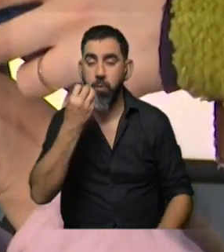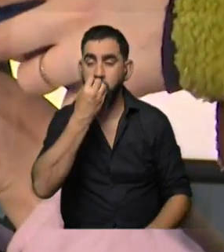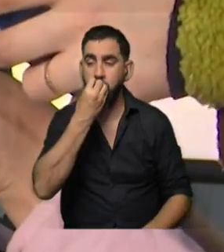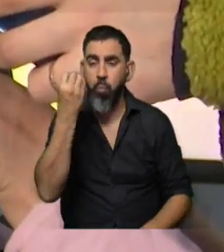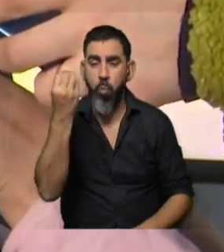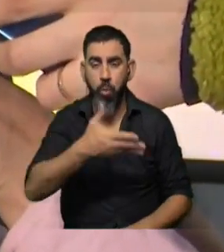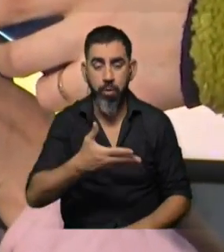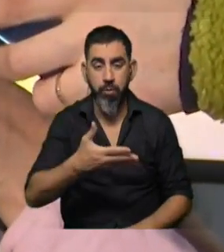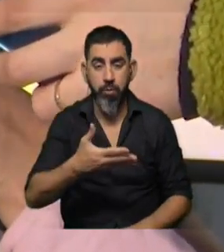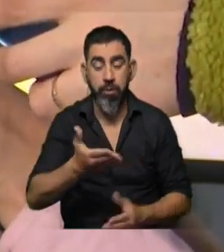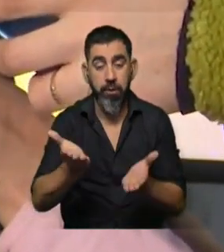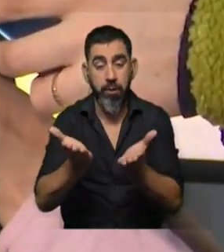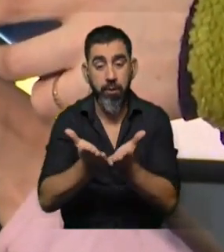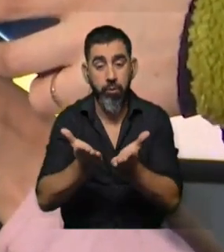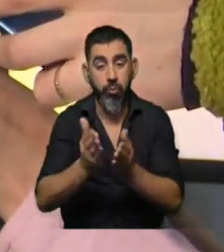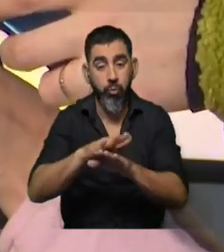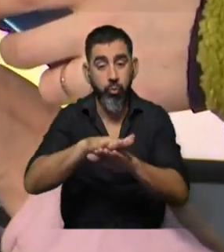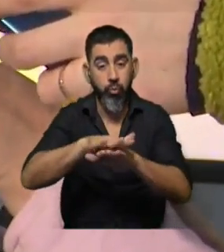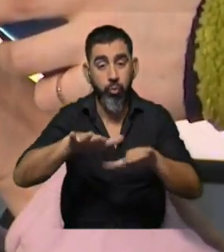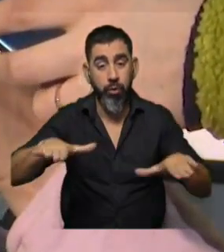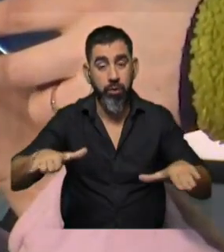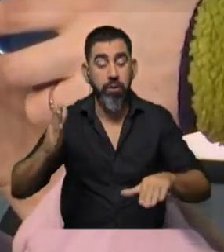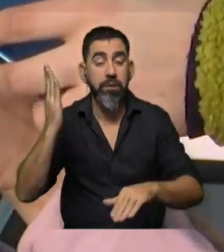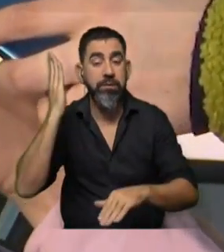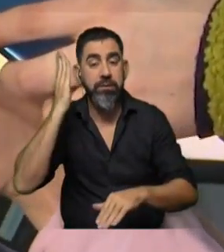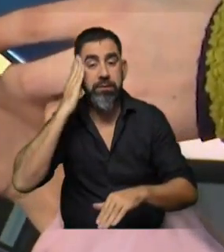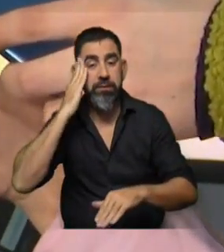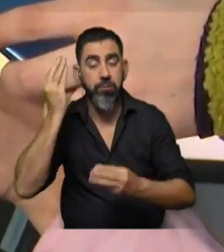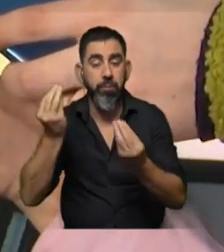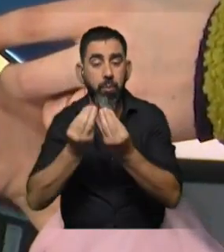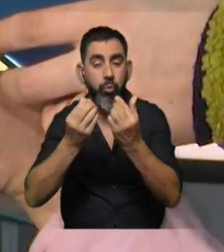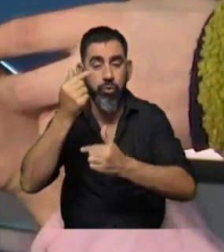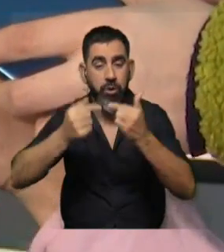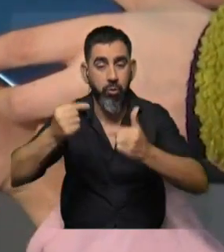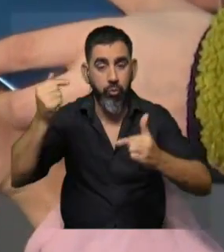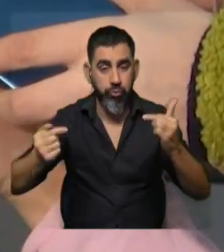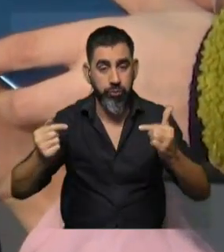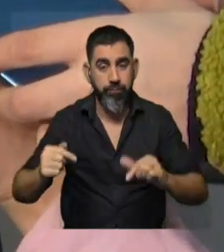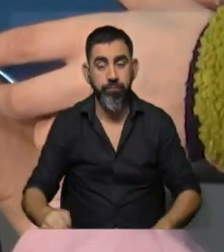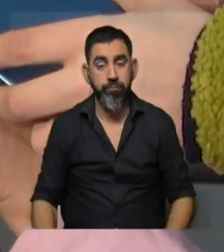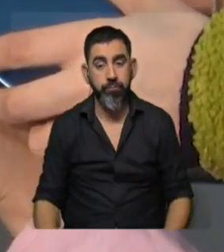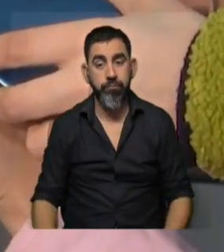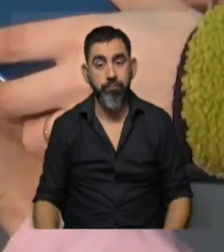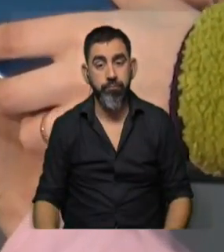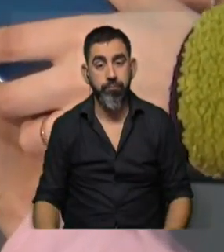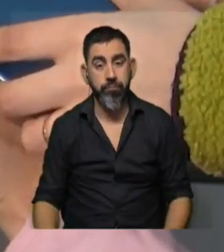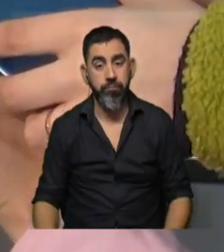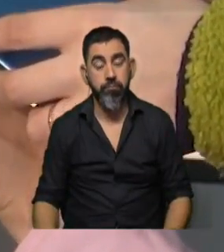que nuestros estudiantes sepan de muchas cosas y tengan